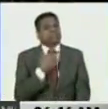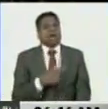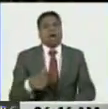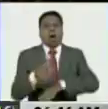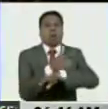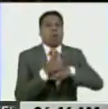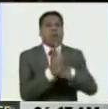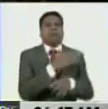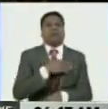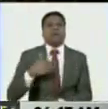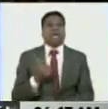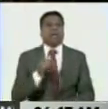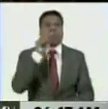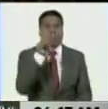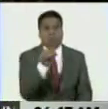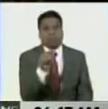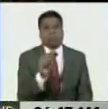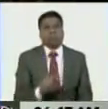lo que pretende